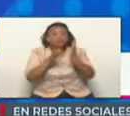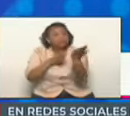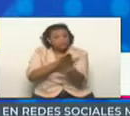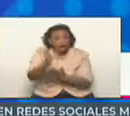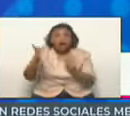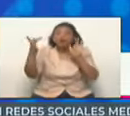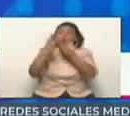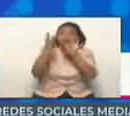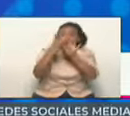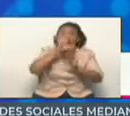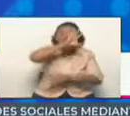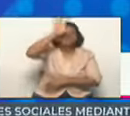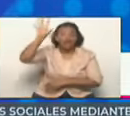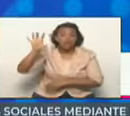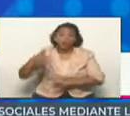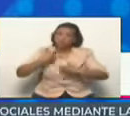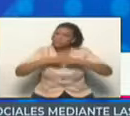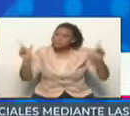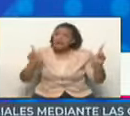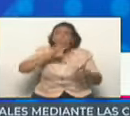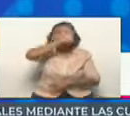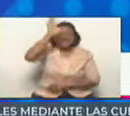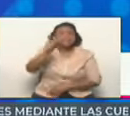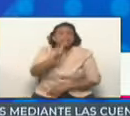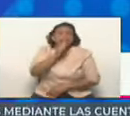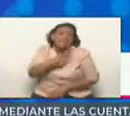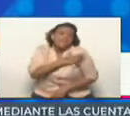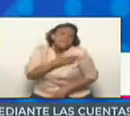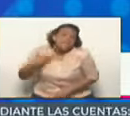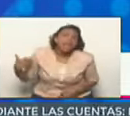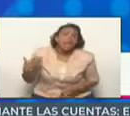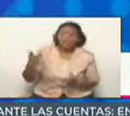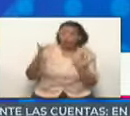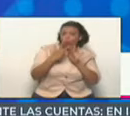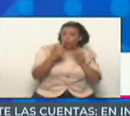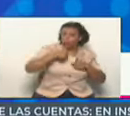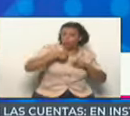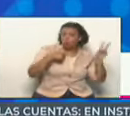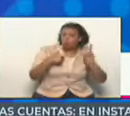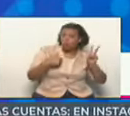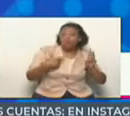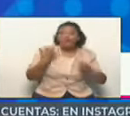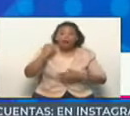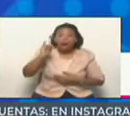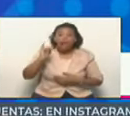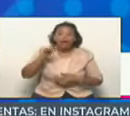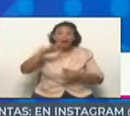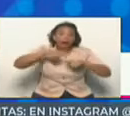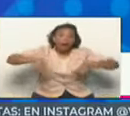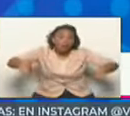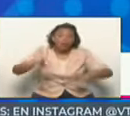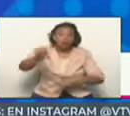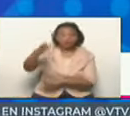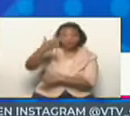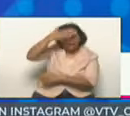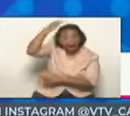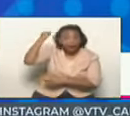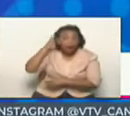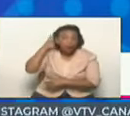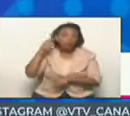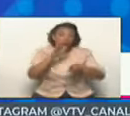ya tenemos los países, ya tenemos los mercados. Ahora, Alex,